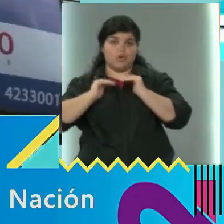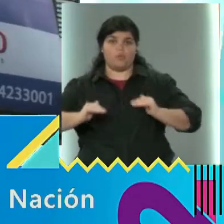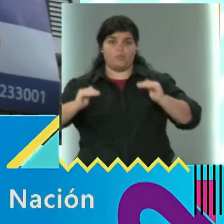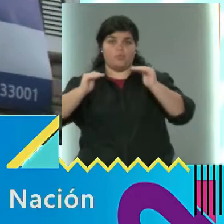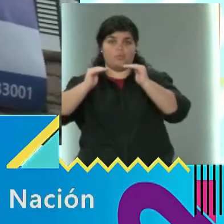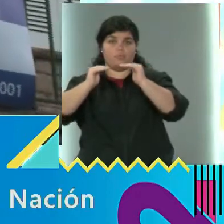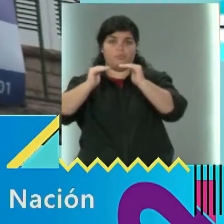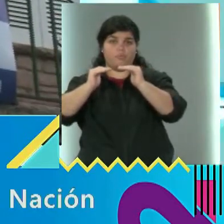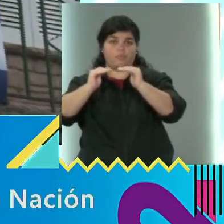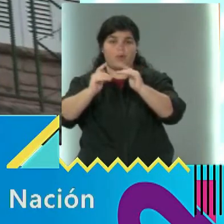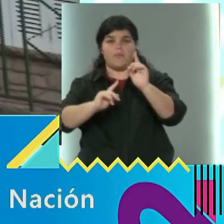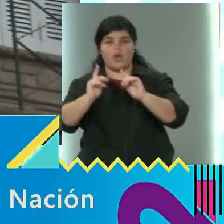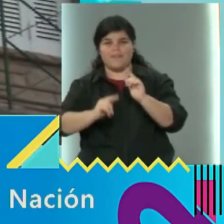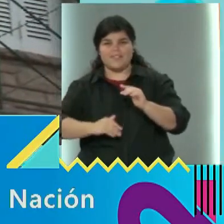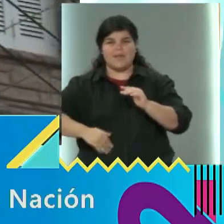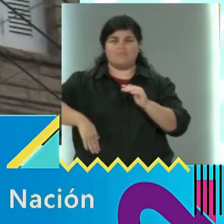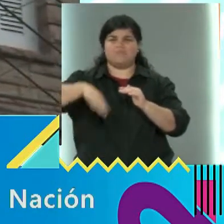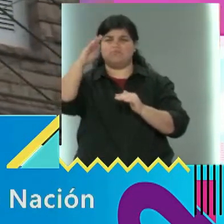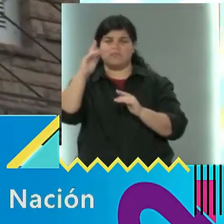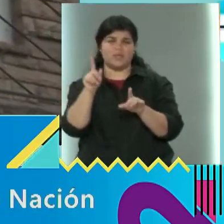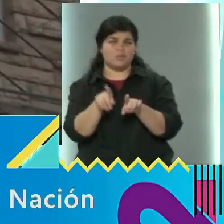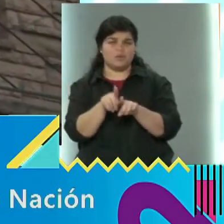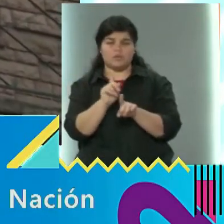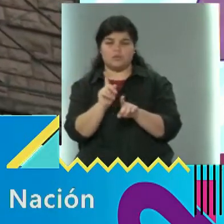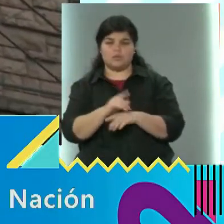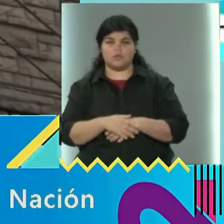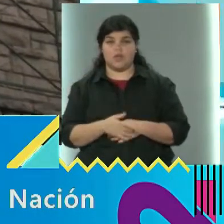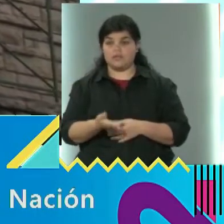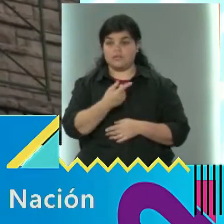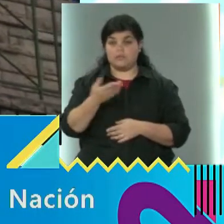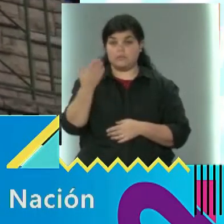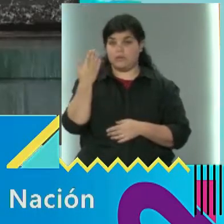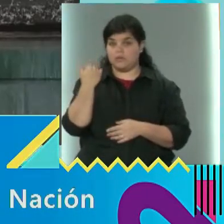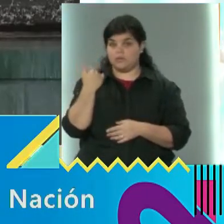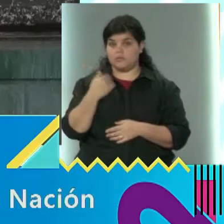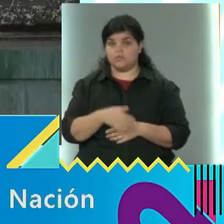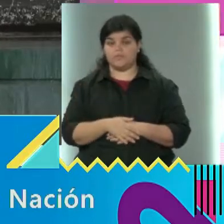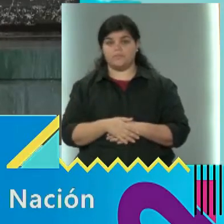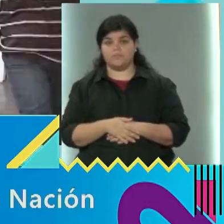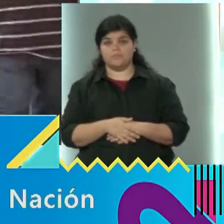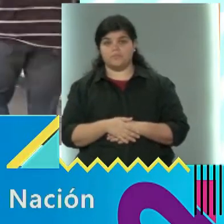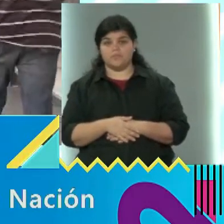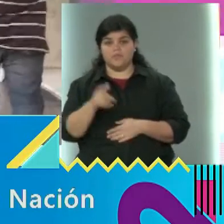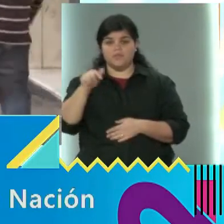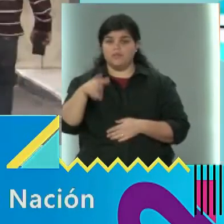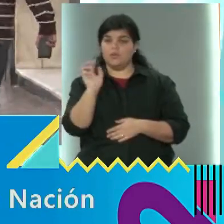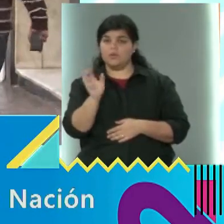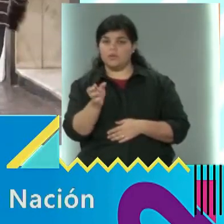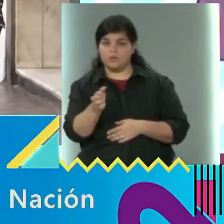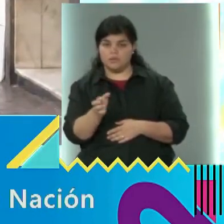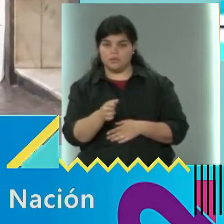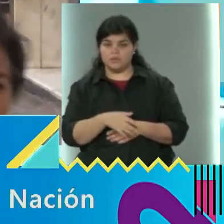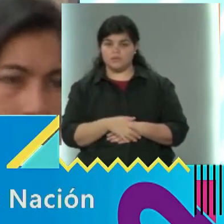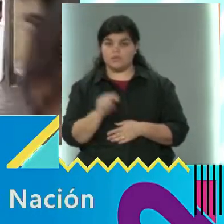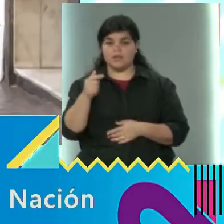es tanto. Por ejemplo, ahora que la última semana que ha tenido tanto auge lo que es dólar, no